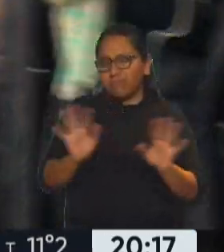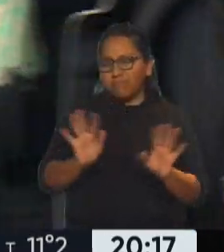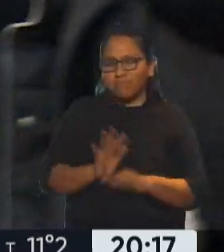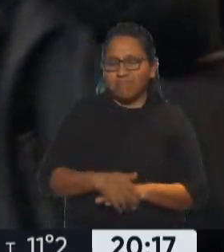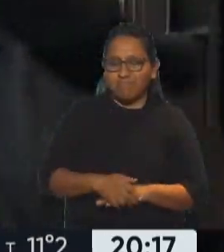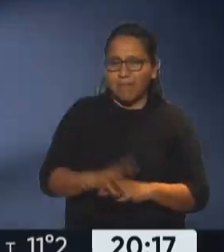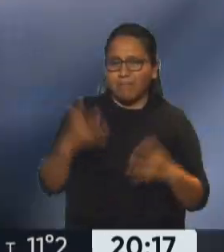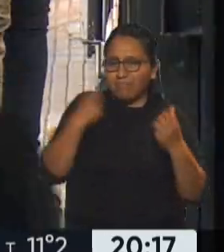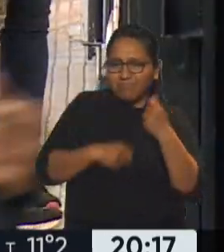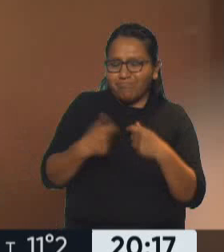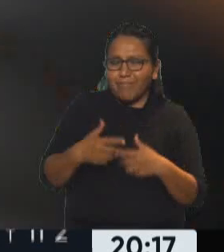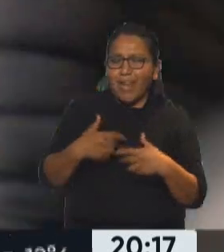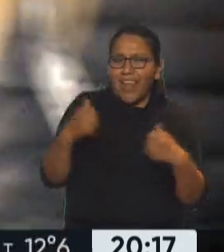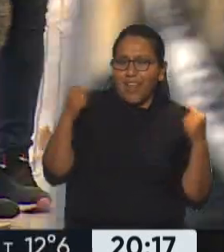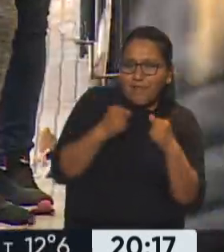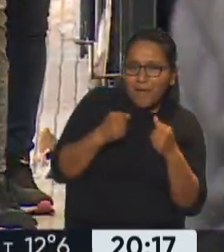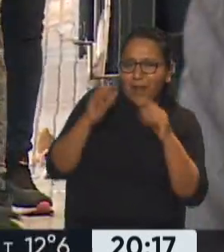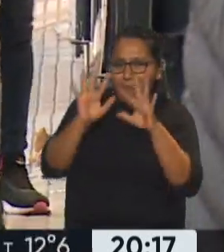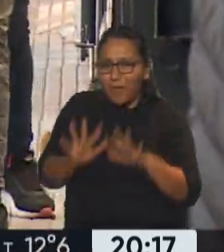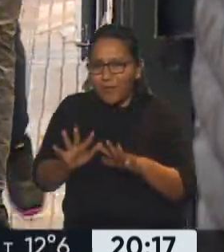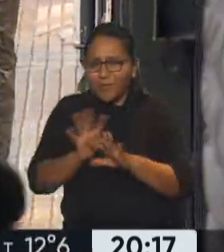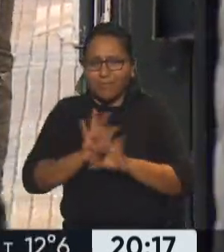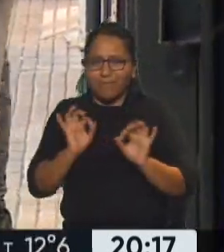equipado para el otoño y el invierno si tal cual